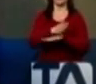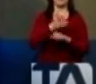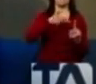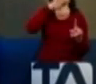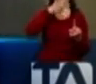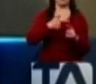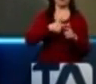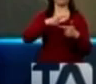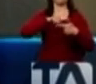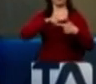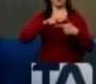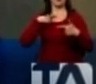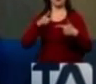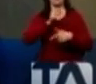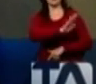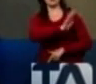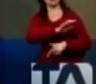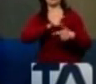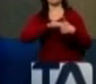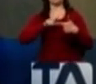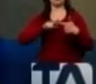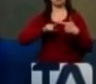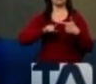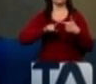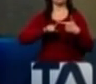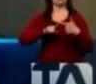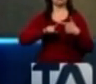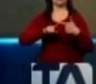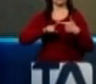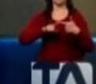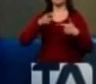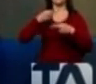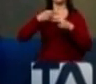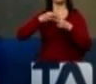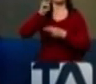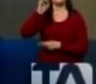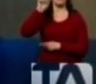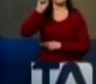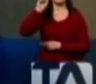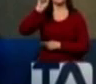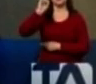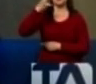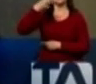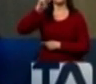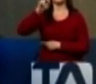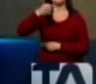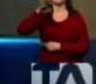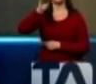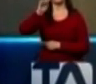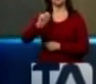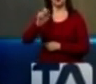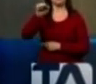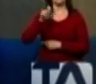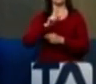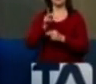en contra de este ciudadano, Washington P. Gerald, que ha tenido participación directa